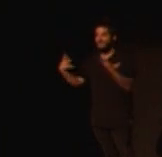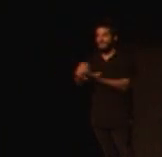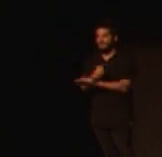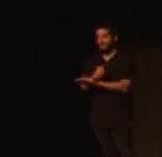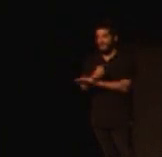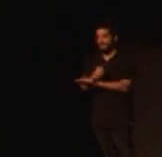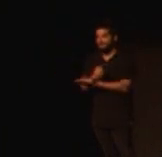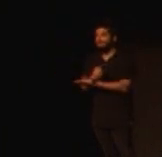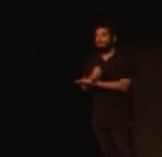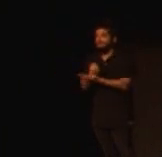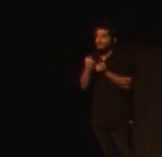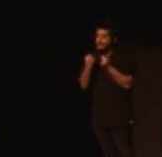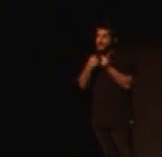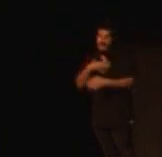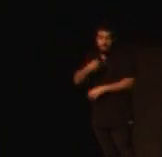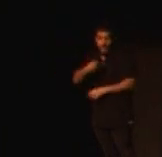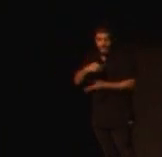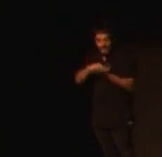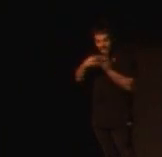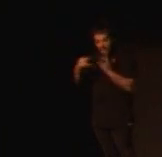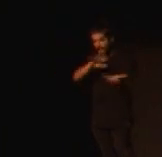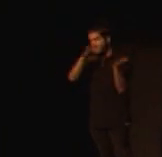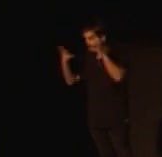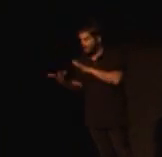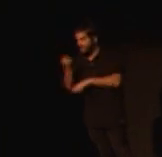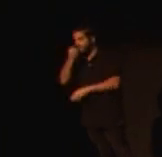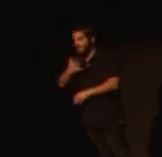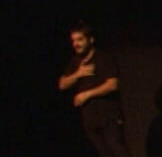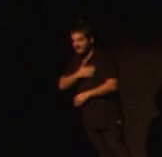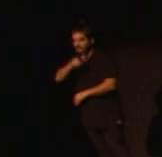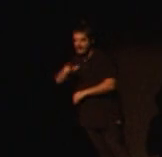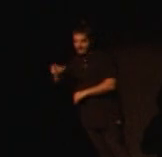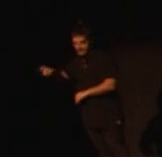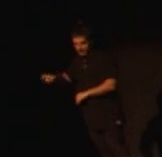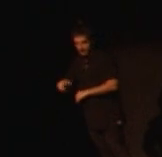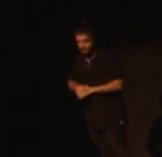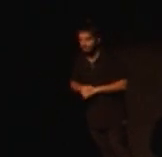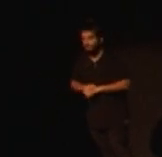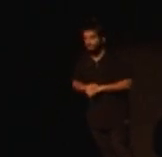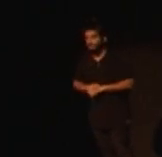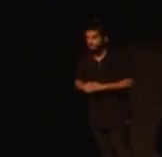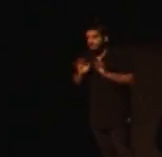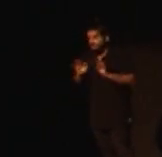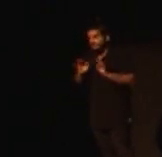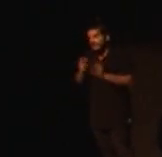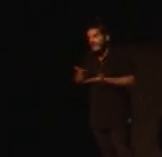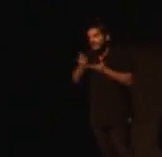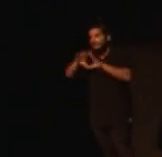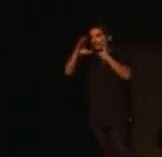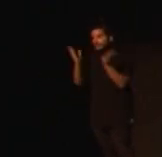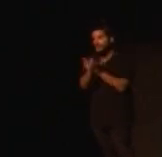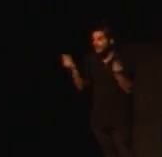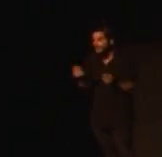enorme potencial tecnológico en bienestar para todas las personas y construir y contribuir a generar un mundo mejor, más inclusivo,